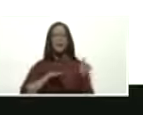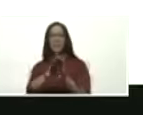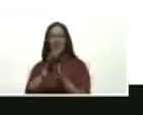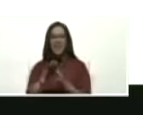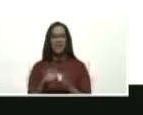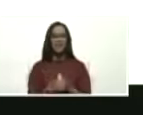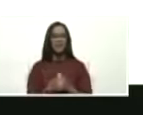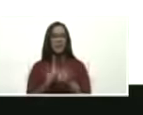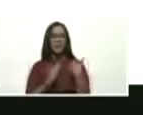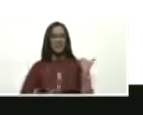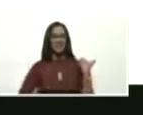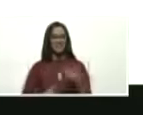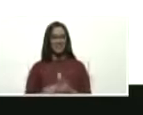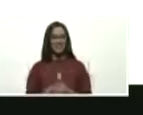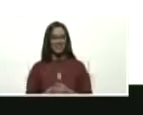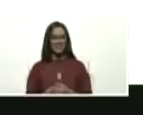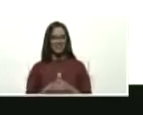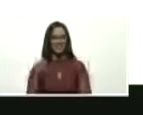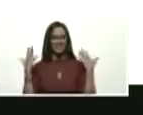amigo.